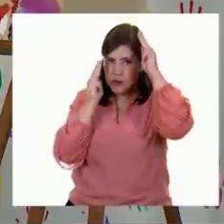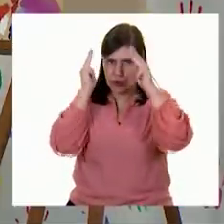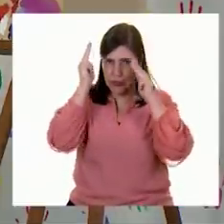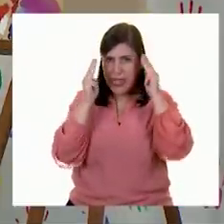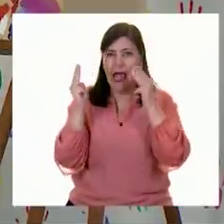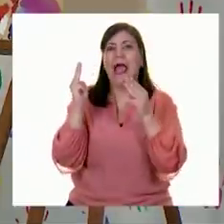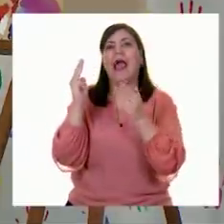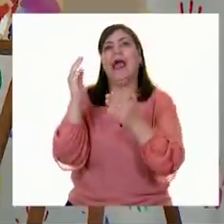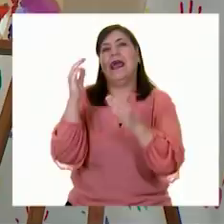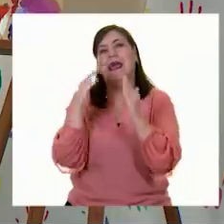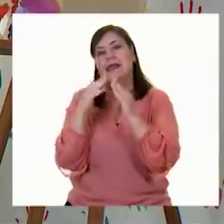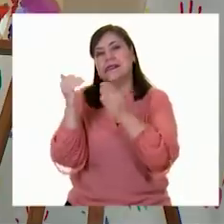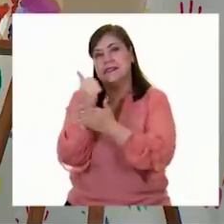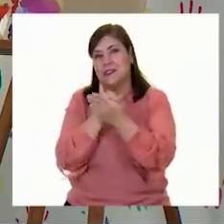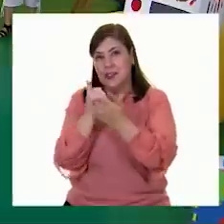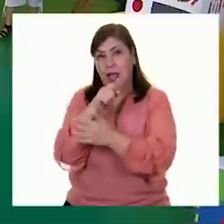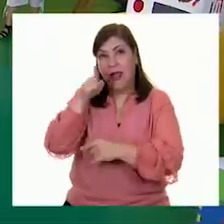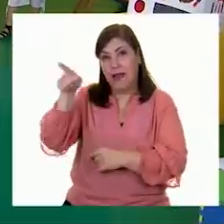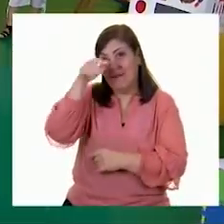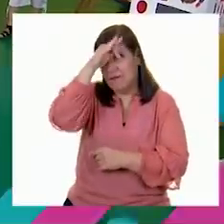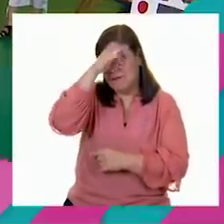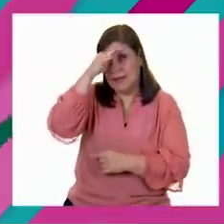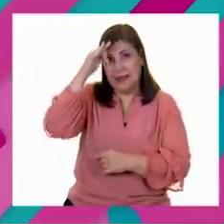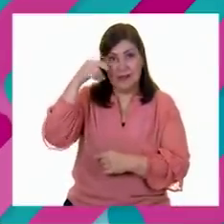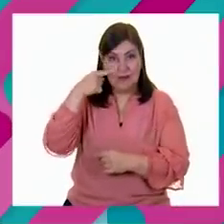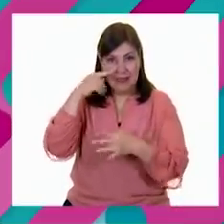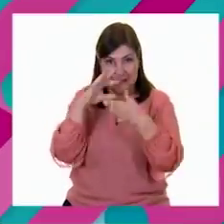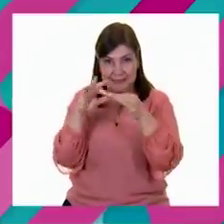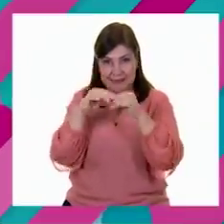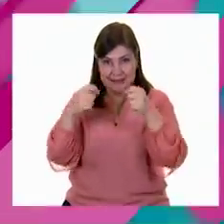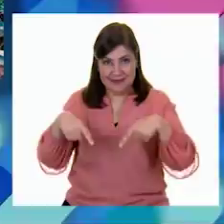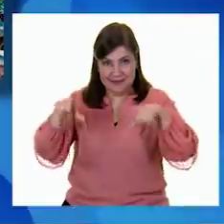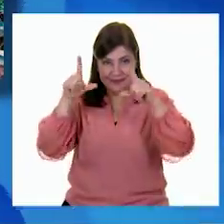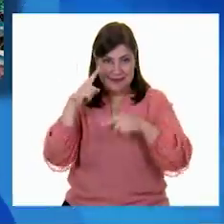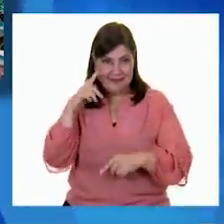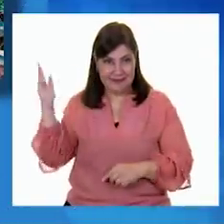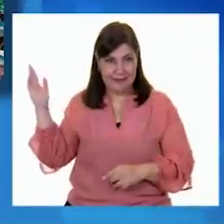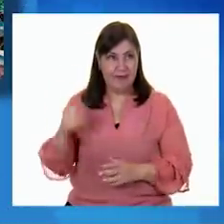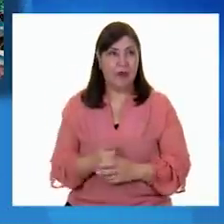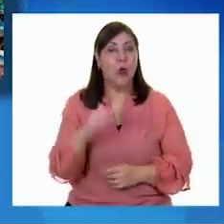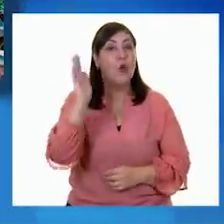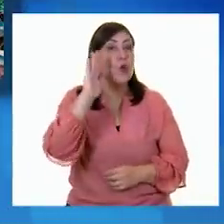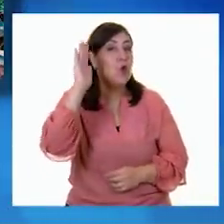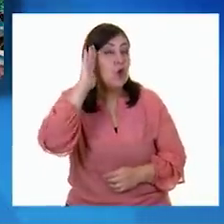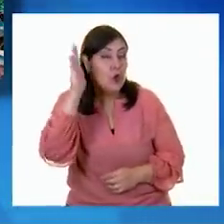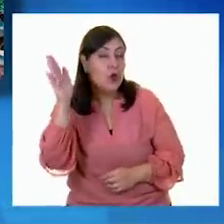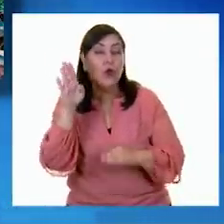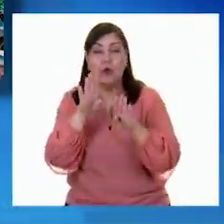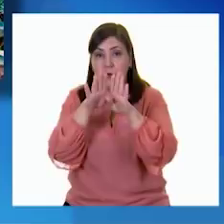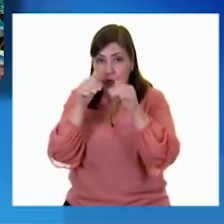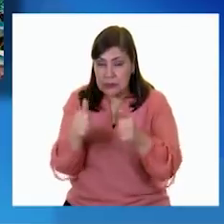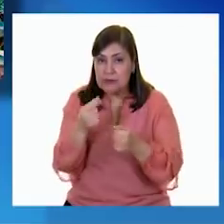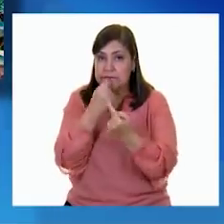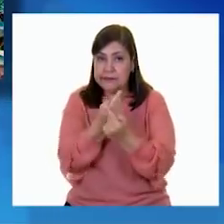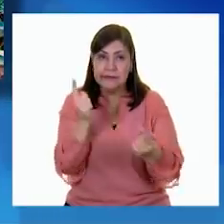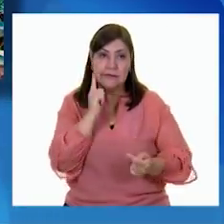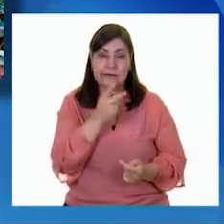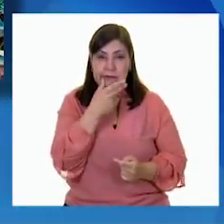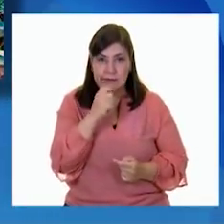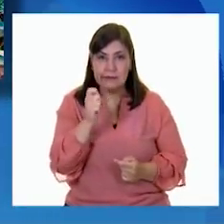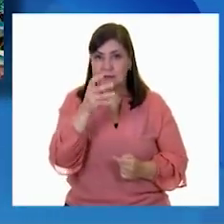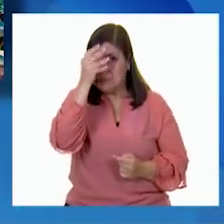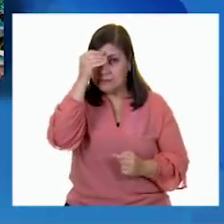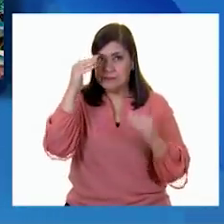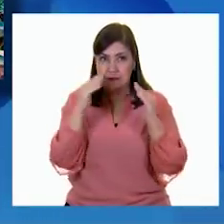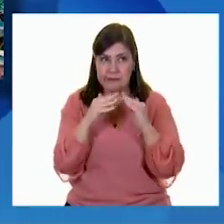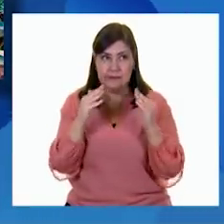de Azul de Frida Kahlo? Vamos a verlo. Sí, perfecto. ¡Vamos! Hola, ¿cómo están, niñas y niños de Aprende